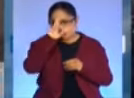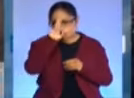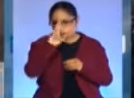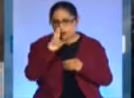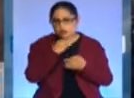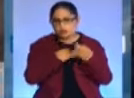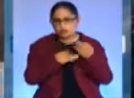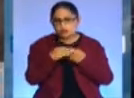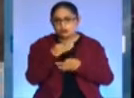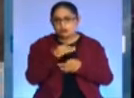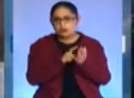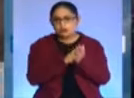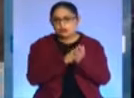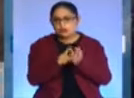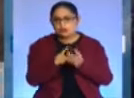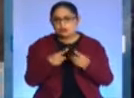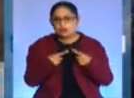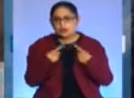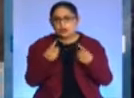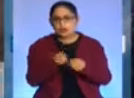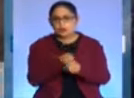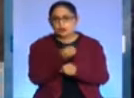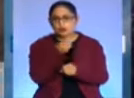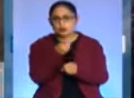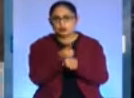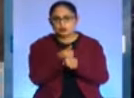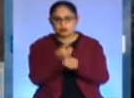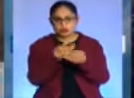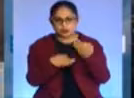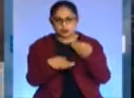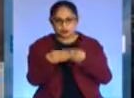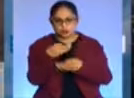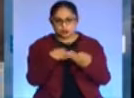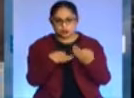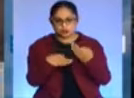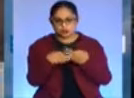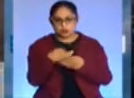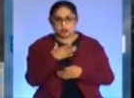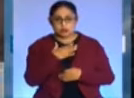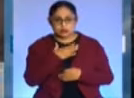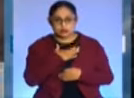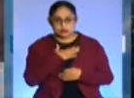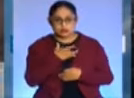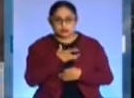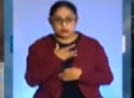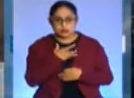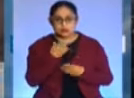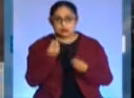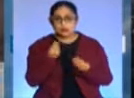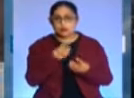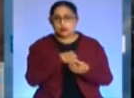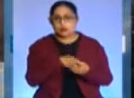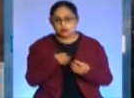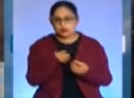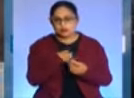los derechos y se brinden oportunidades a todos. Realmente me siento muy